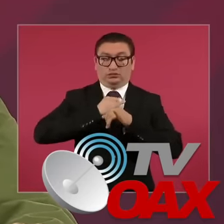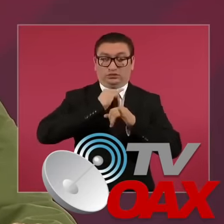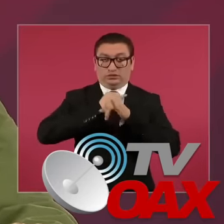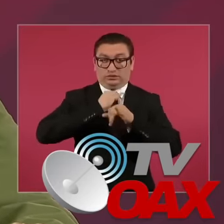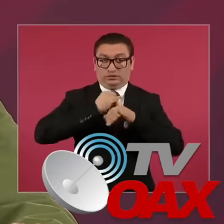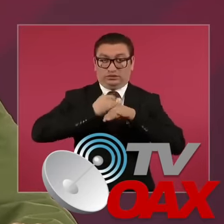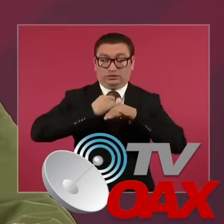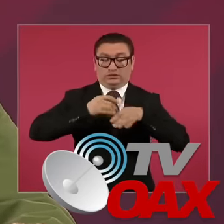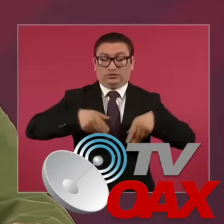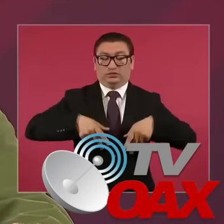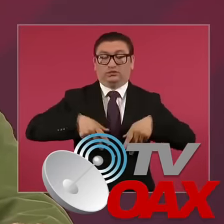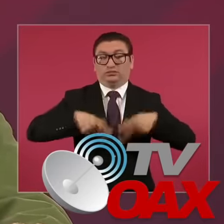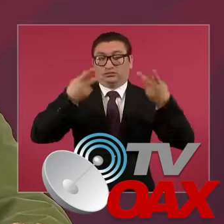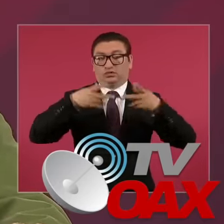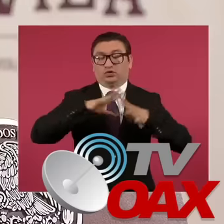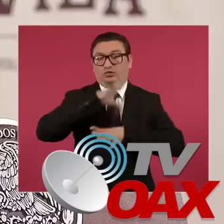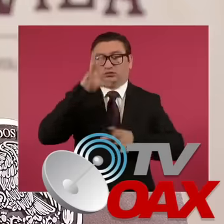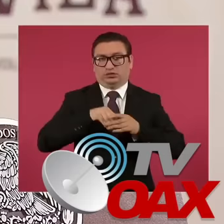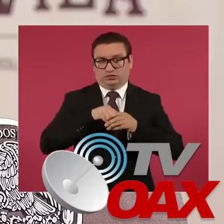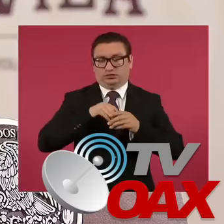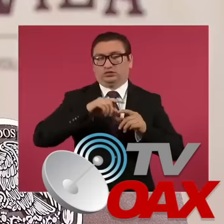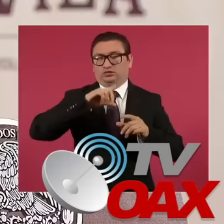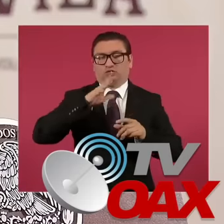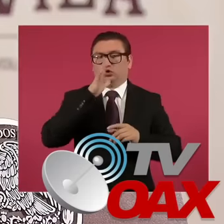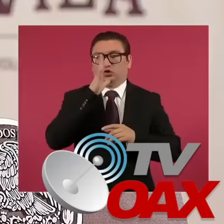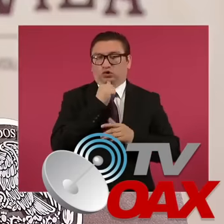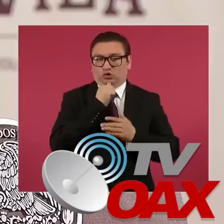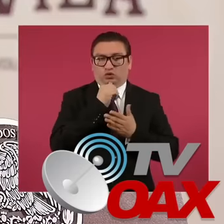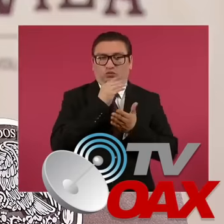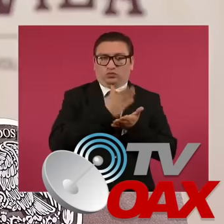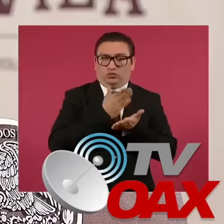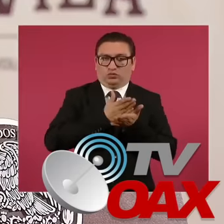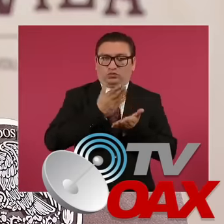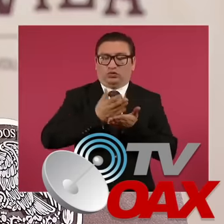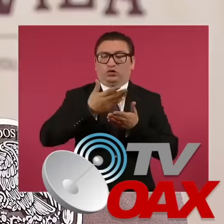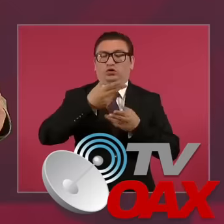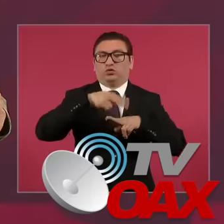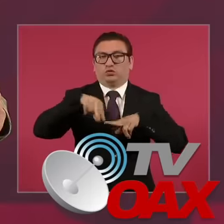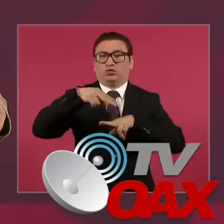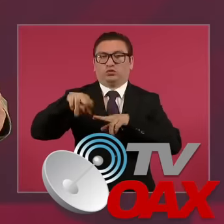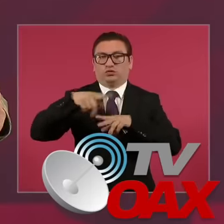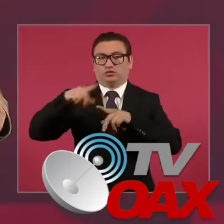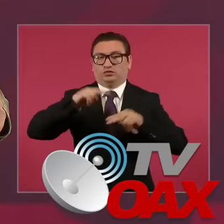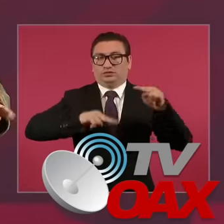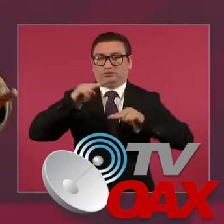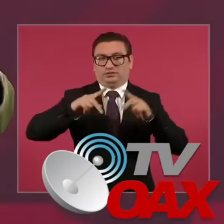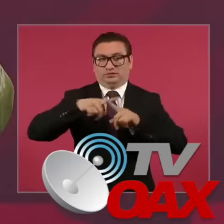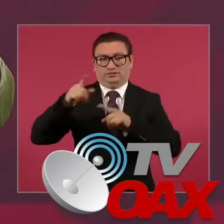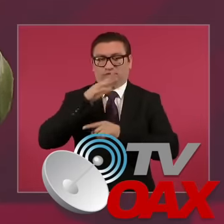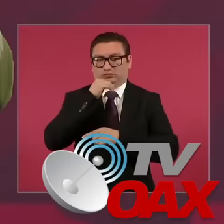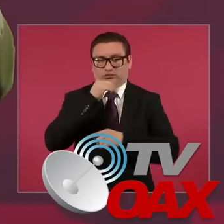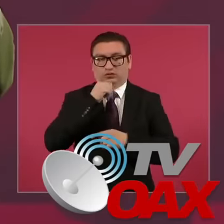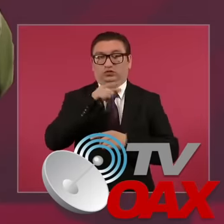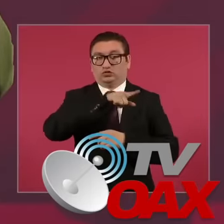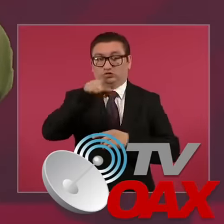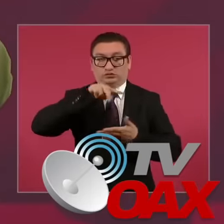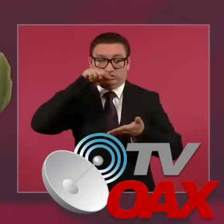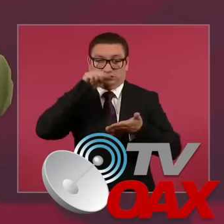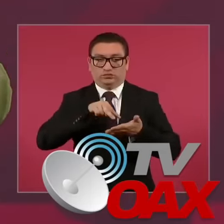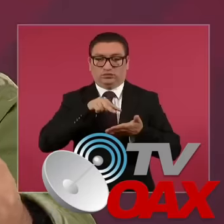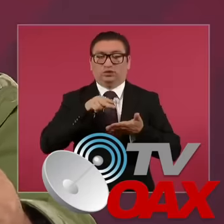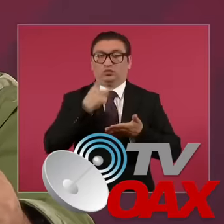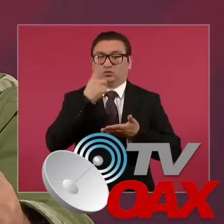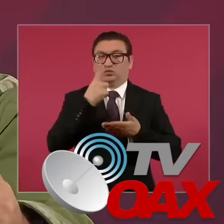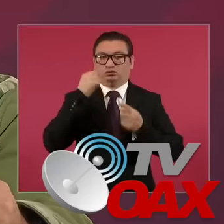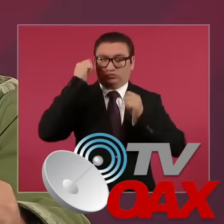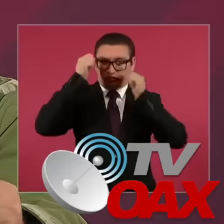vende el tren completo, no hay posibilidad de tener boletos de otras categorías. Y si ustedes se fijan, una es